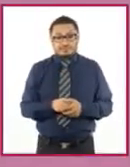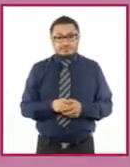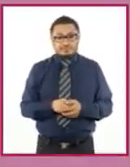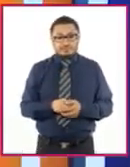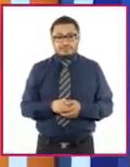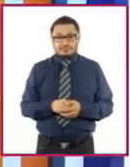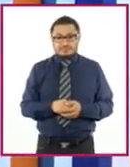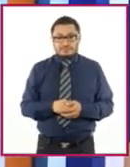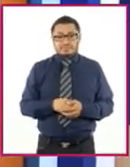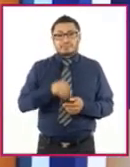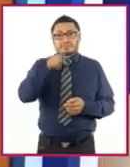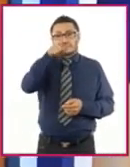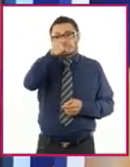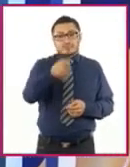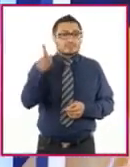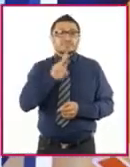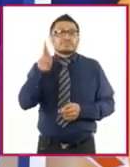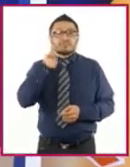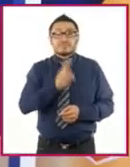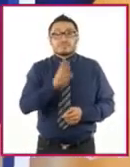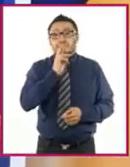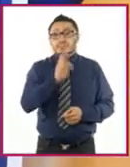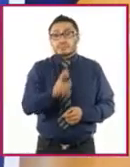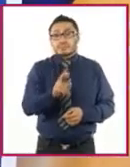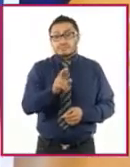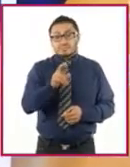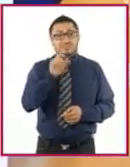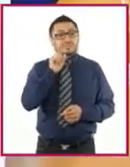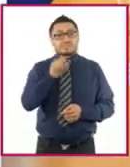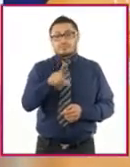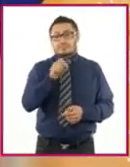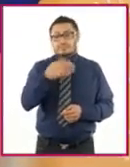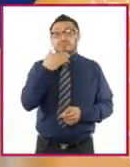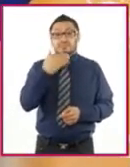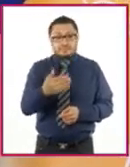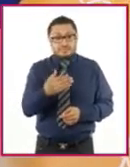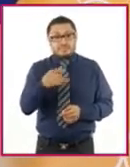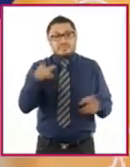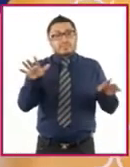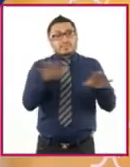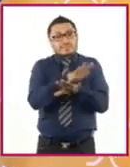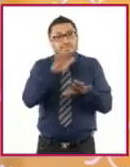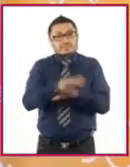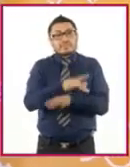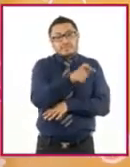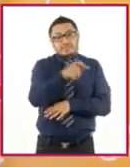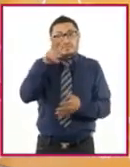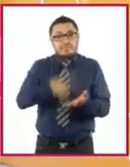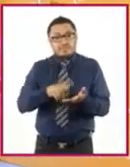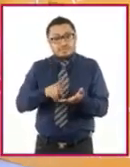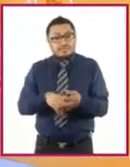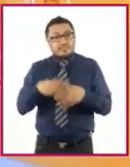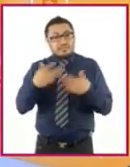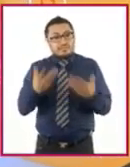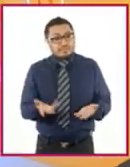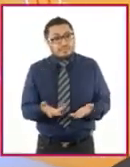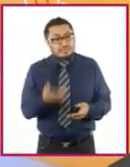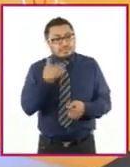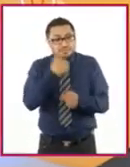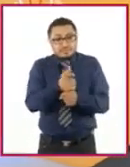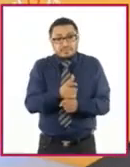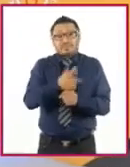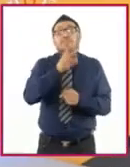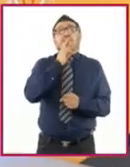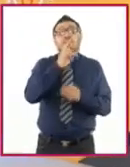En casa comprueben que el resultado es el correcto. Sustituyan x por el valor obtenido y resolviendo